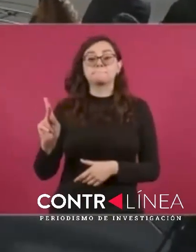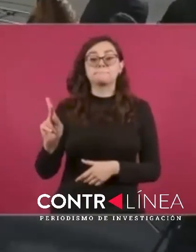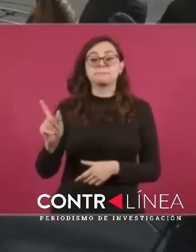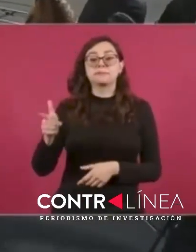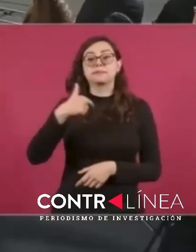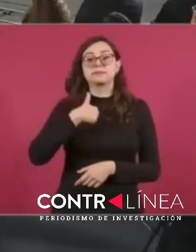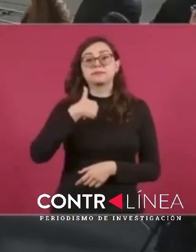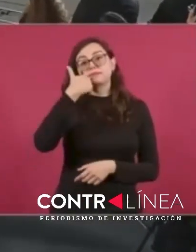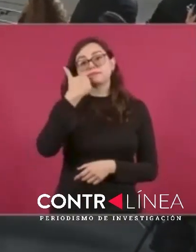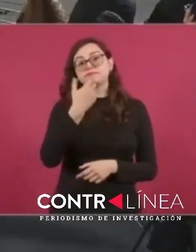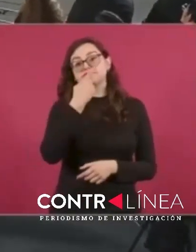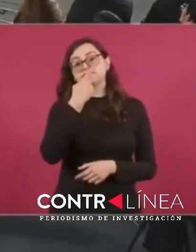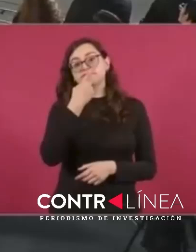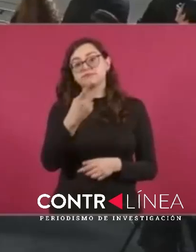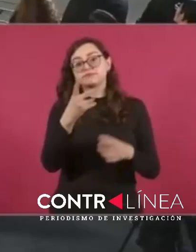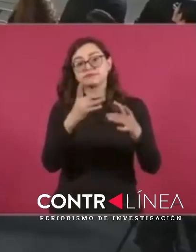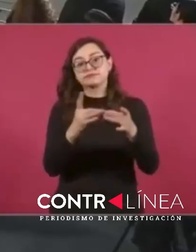periodismo